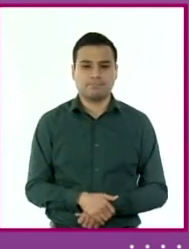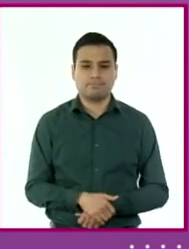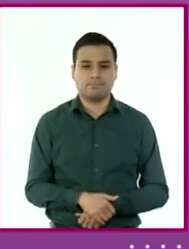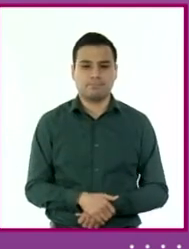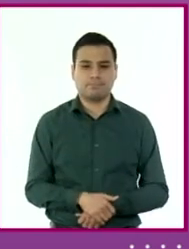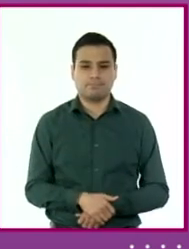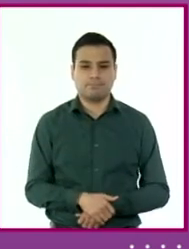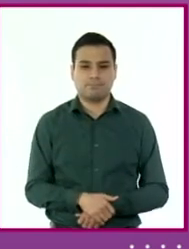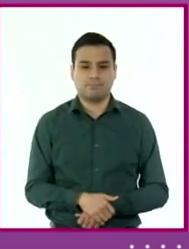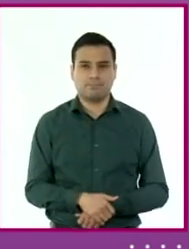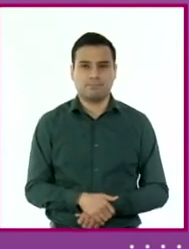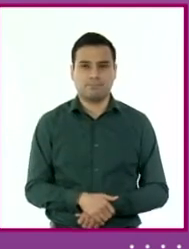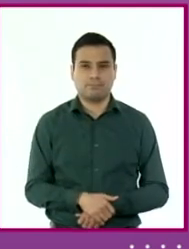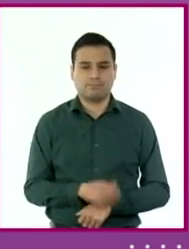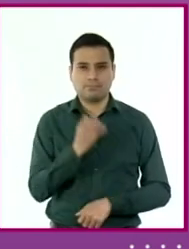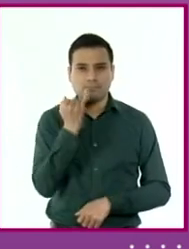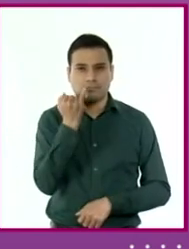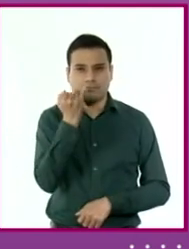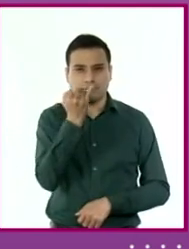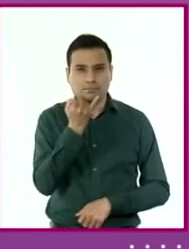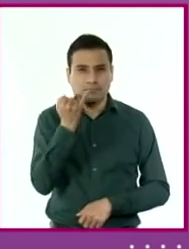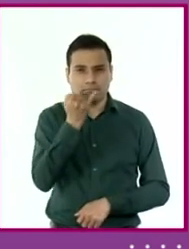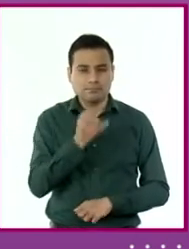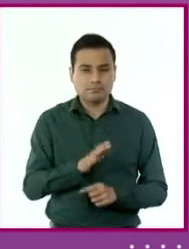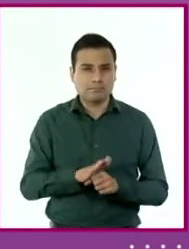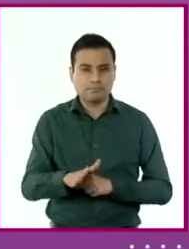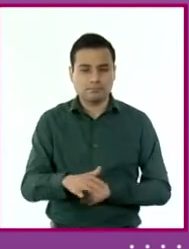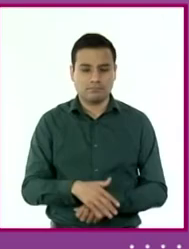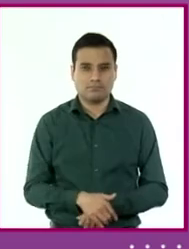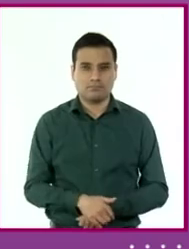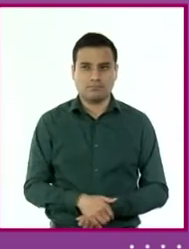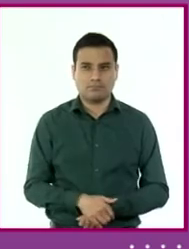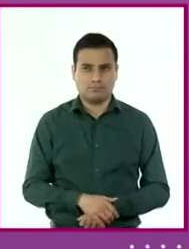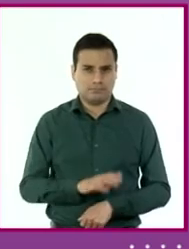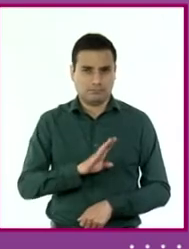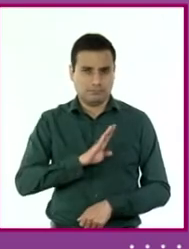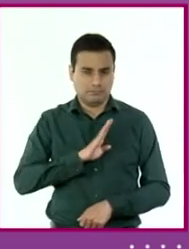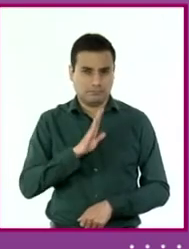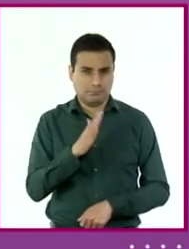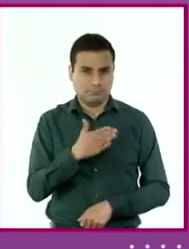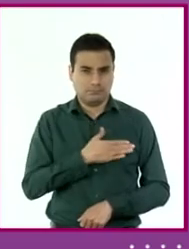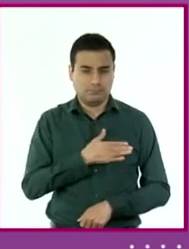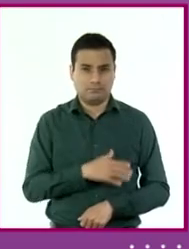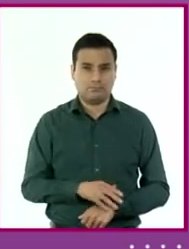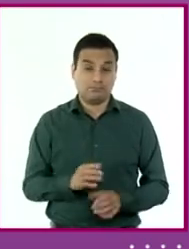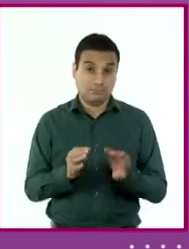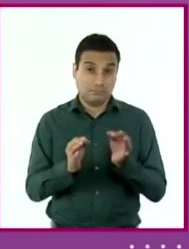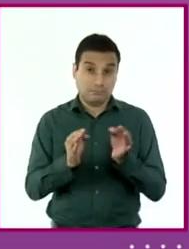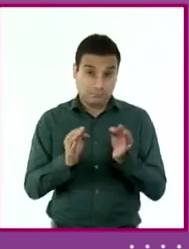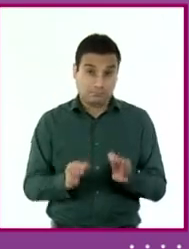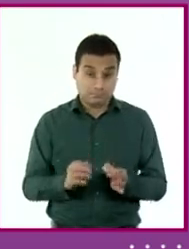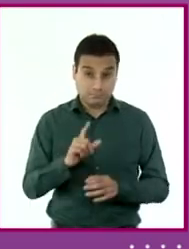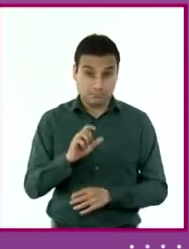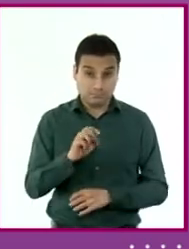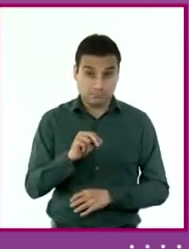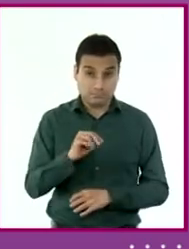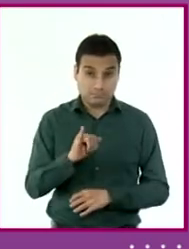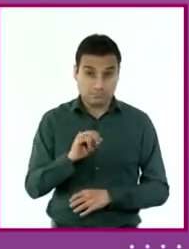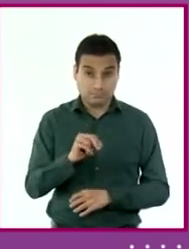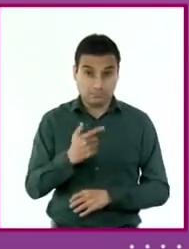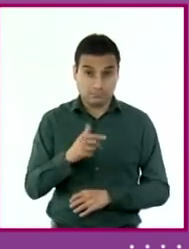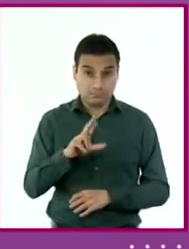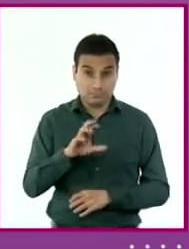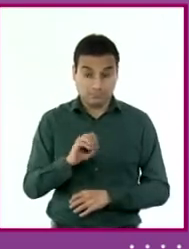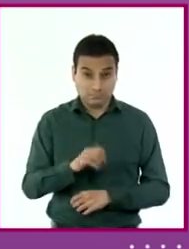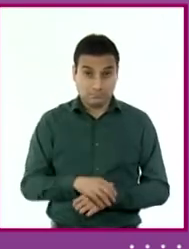¿Mm? ¿Qué idioma hablan? Español. ¿Son de Leningrado? Sí. ¿De